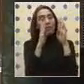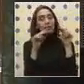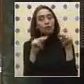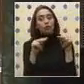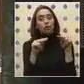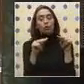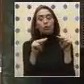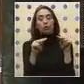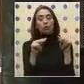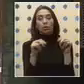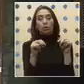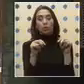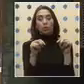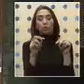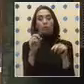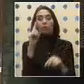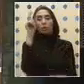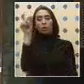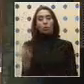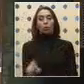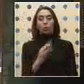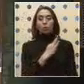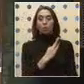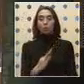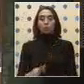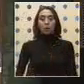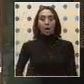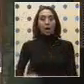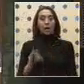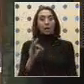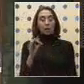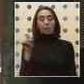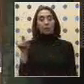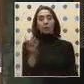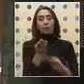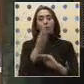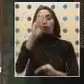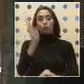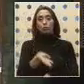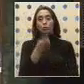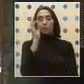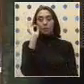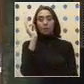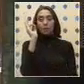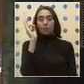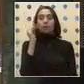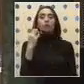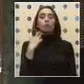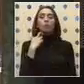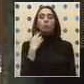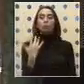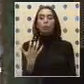de que fue a instancia de uno de los parlamentarios que debimos suspender la sesión porque